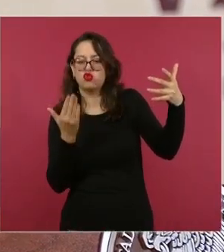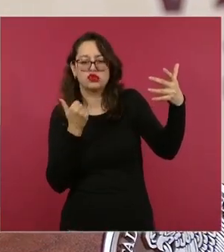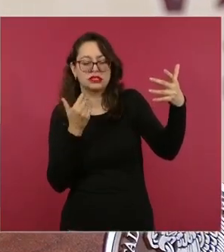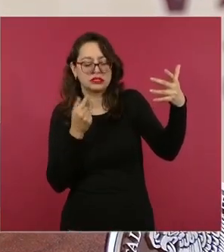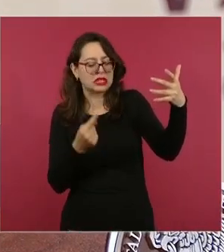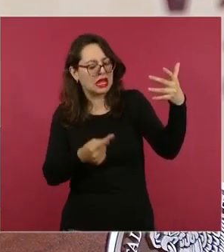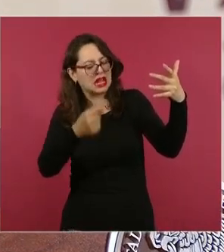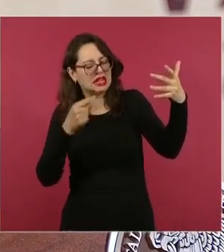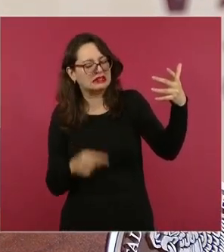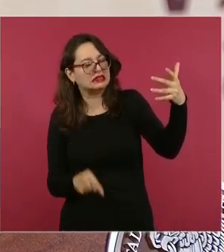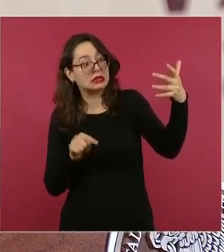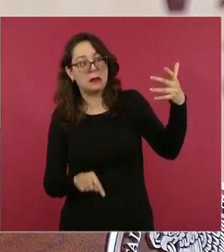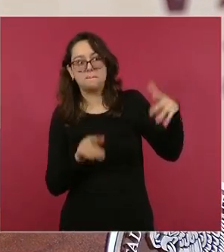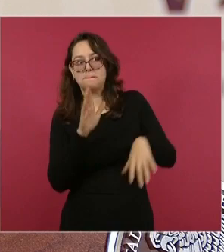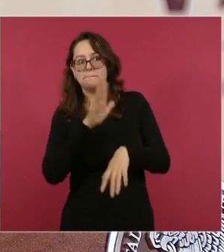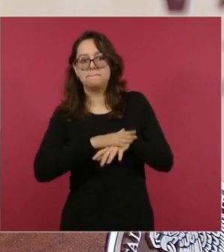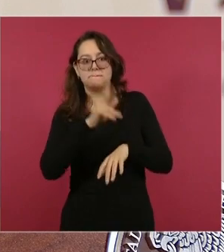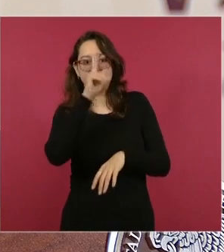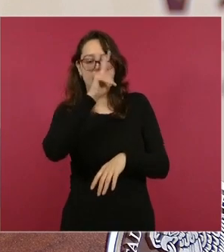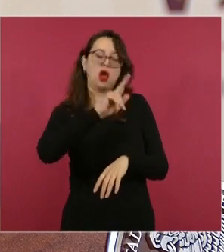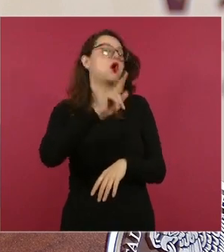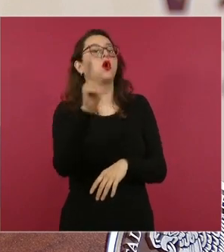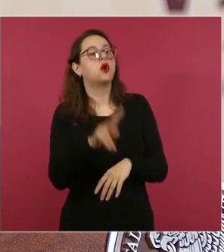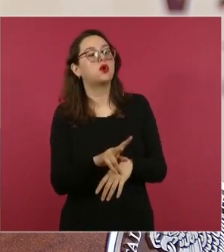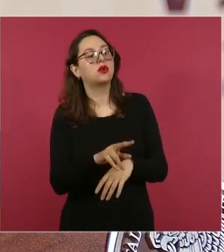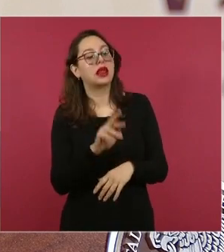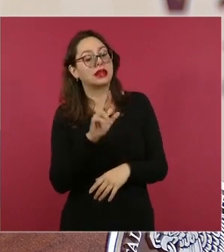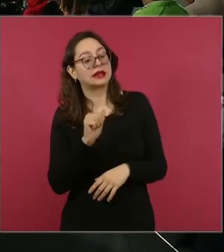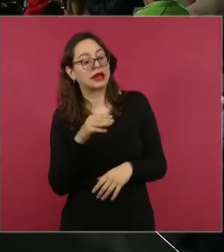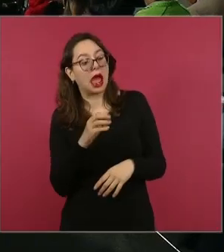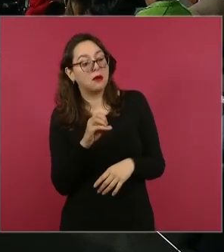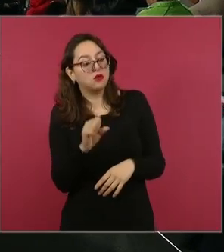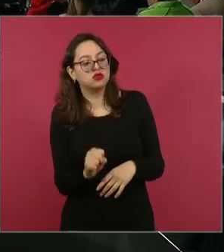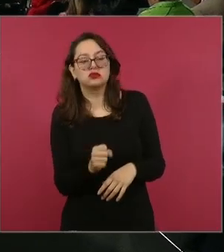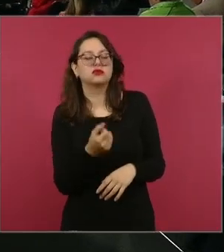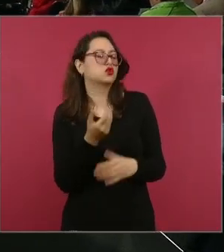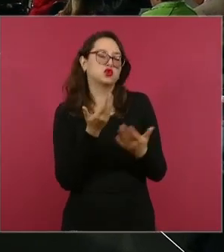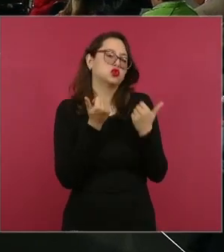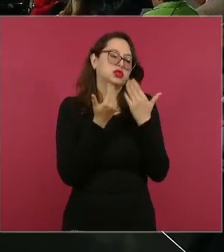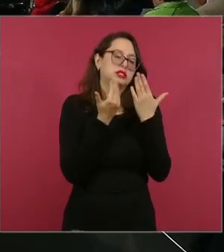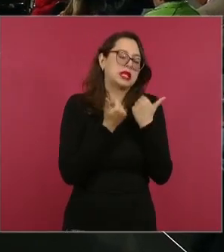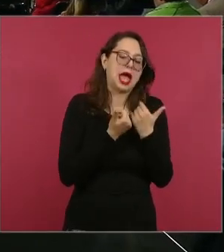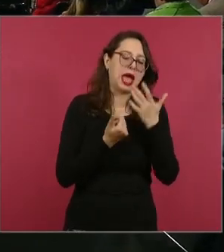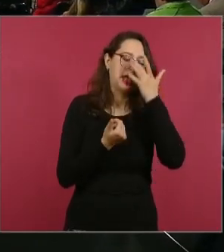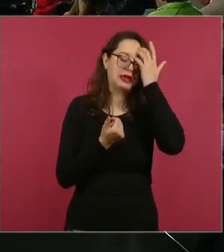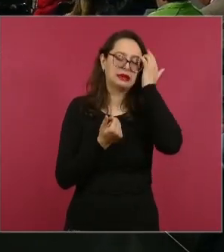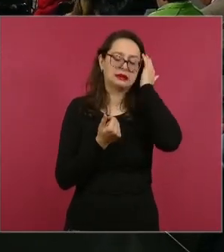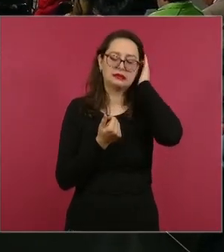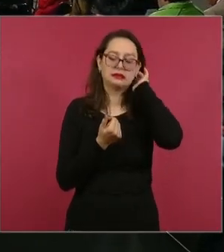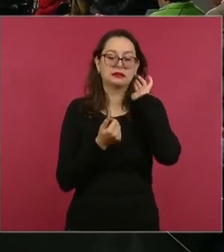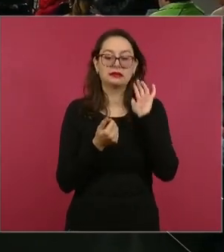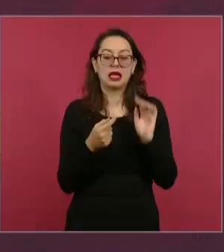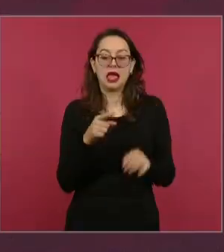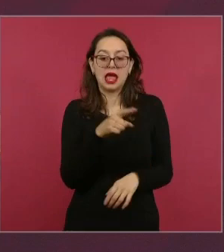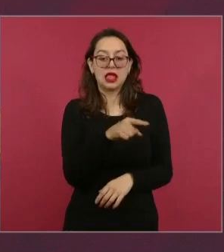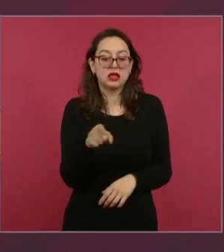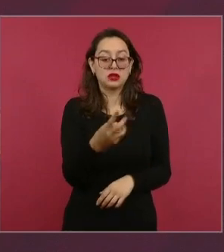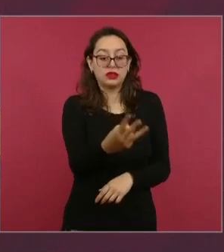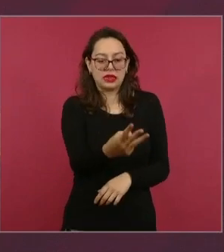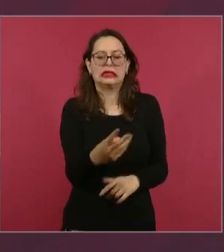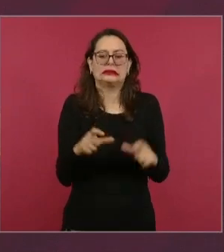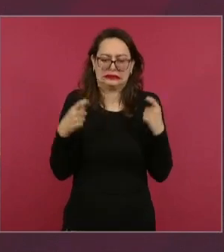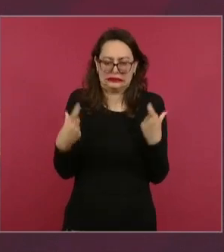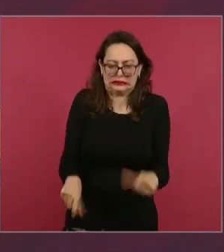todos que está en Estados Unidos Jorge Ramos Sí no no no no no